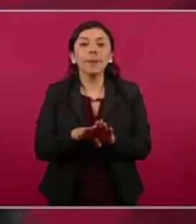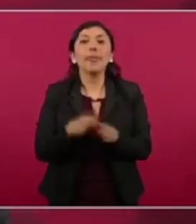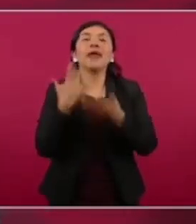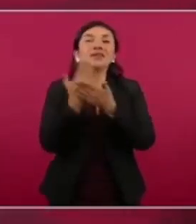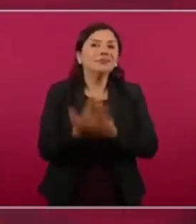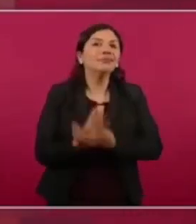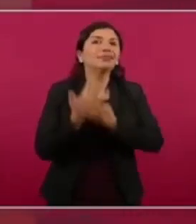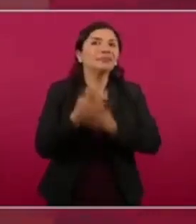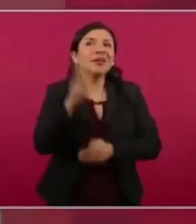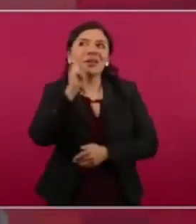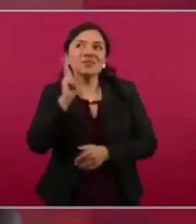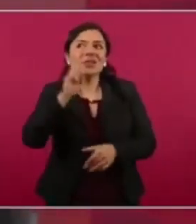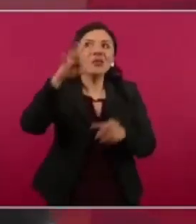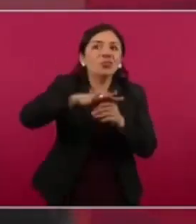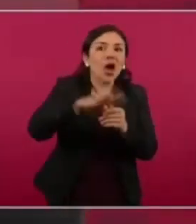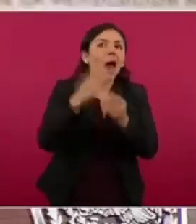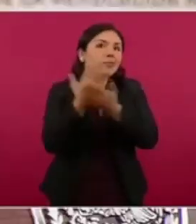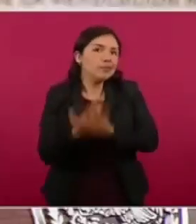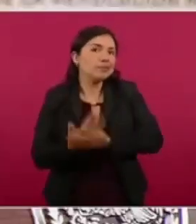espera,